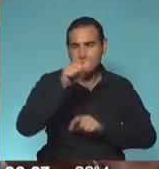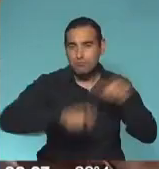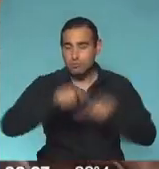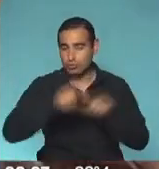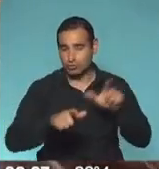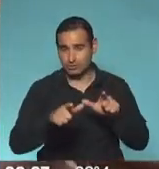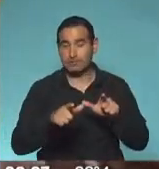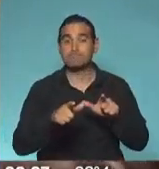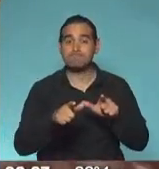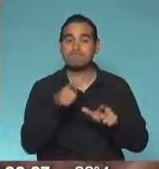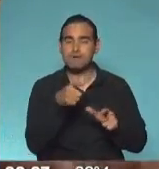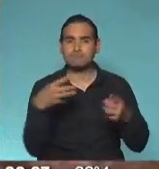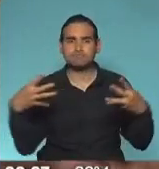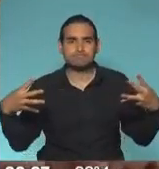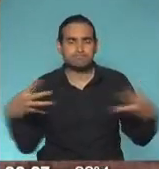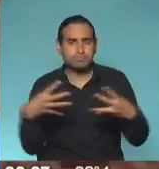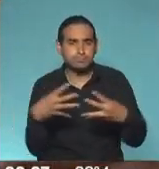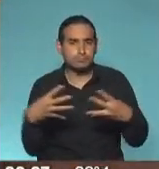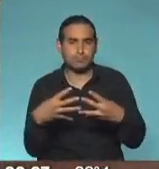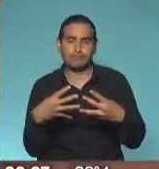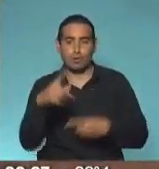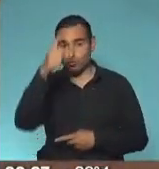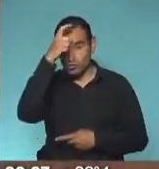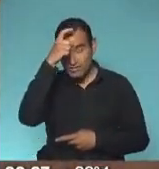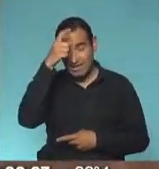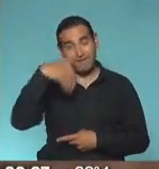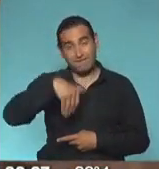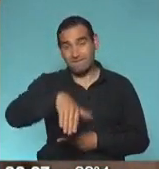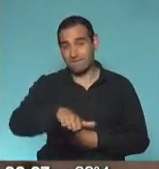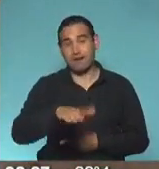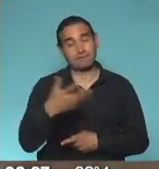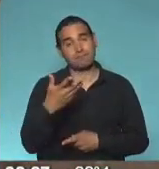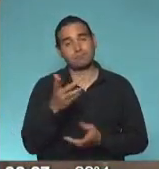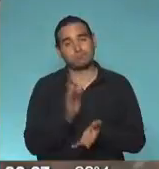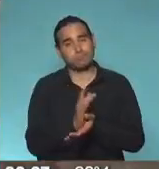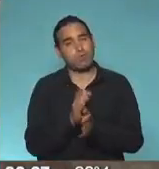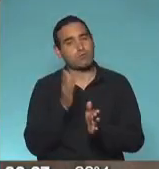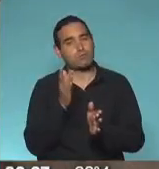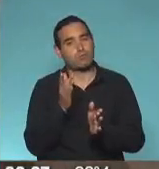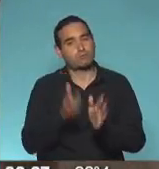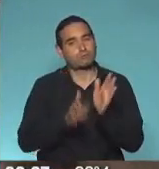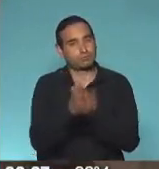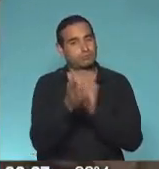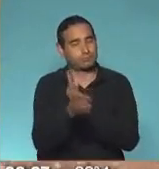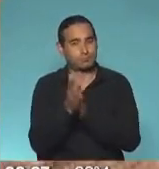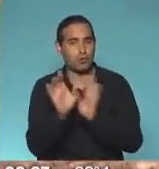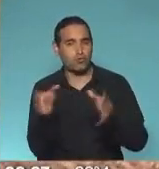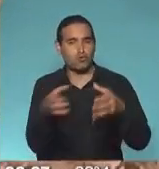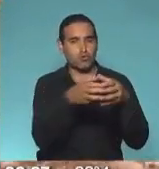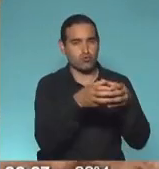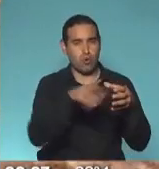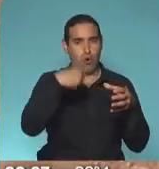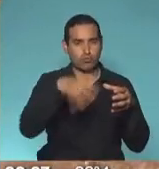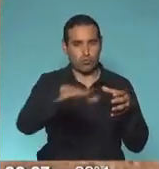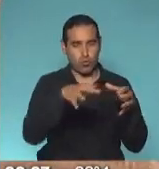ISIS. Una confrontación militar con Turquía podría implicar un escape de los integristas y su reagrupamiento en los bolsones